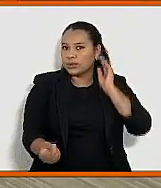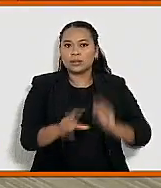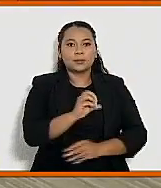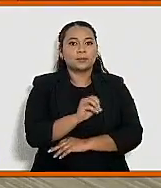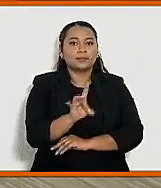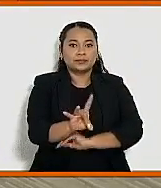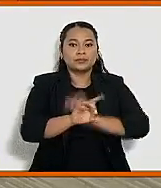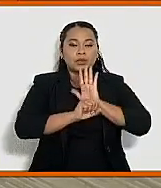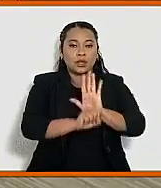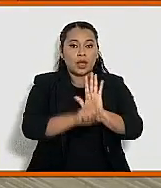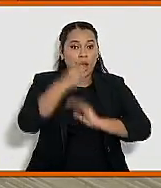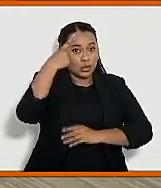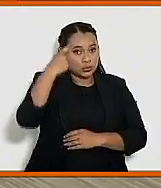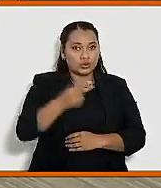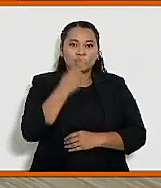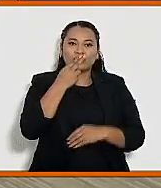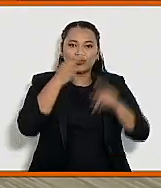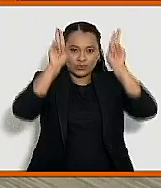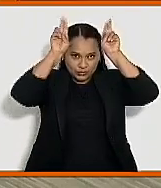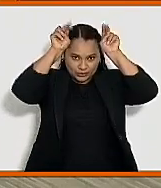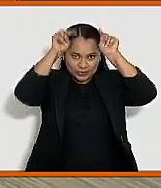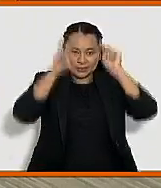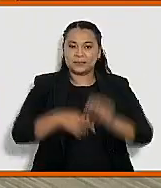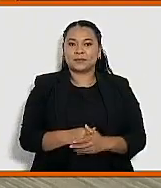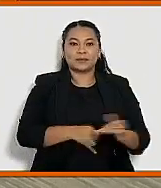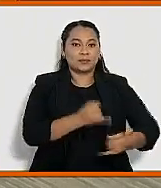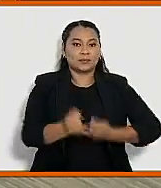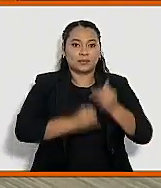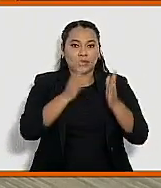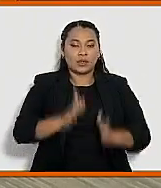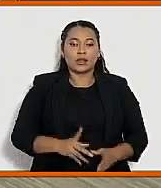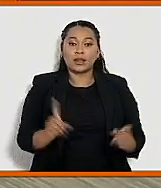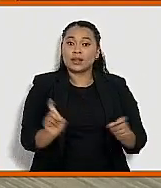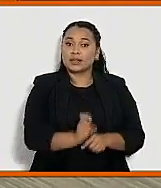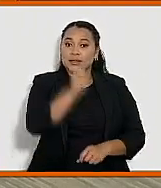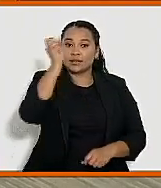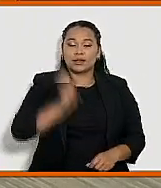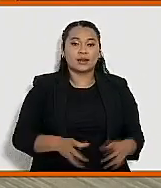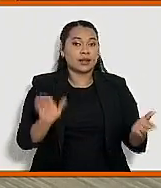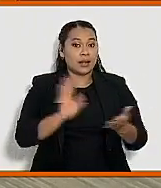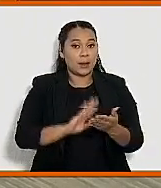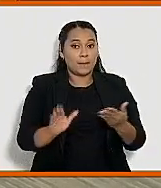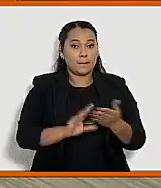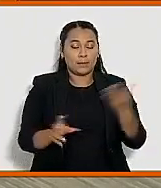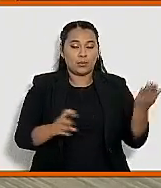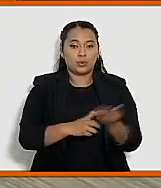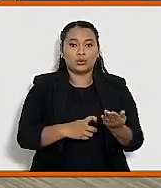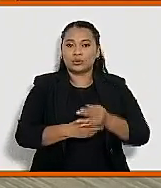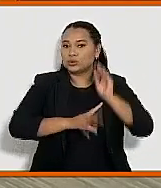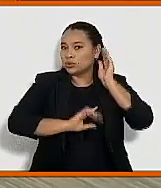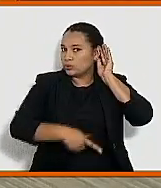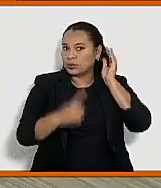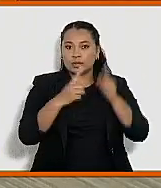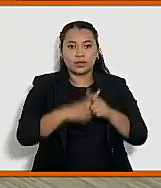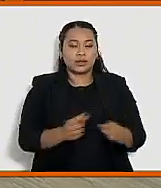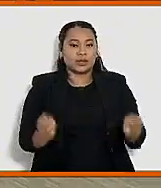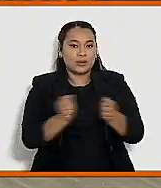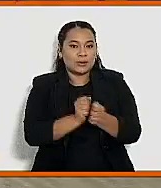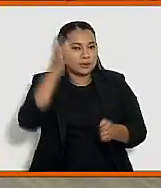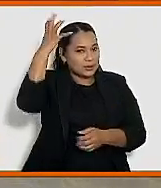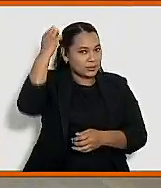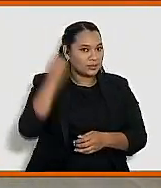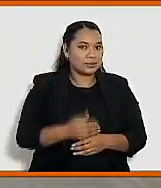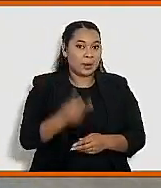con su símbolo de sueños conejo. Esperamos que seas parte de nuestros ganadores en Diario y que hayas realizado tu jugada para Multi X, porque te dejamos con Charlene para conocer la